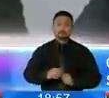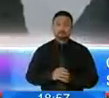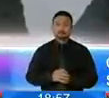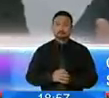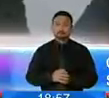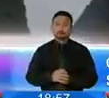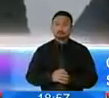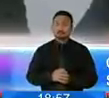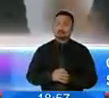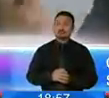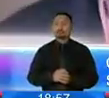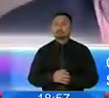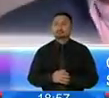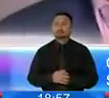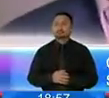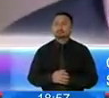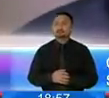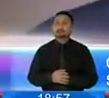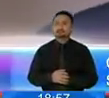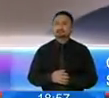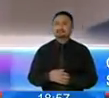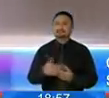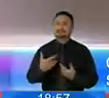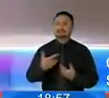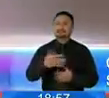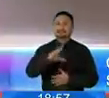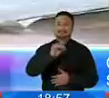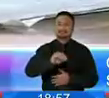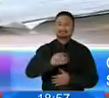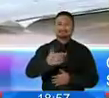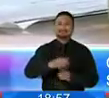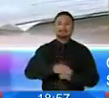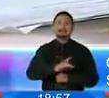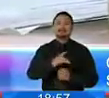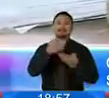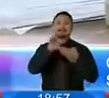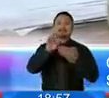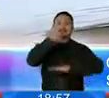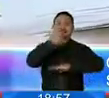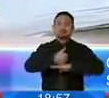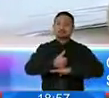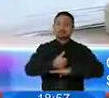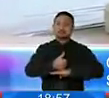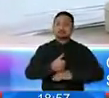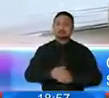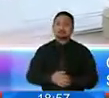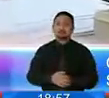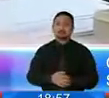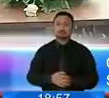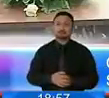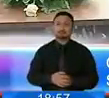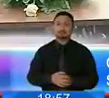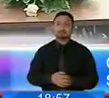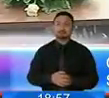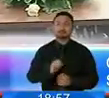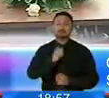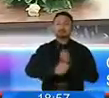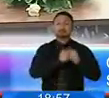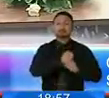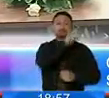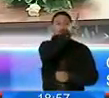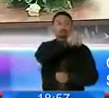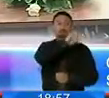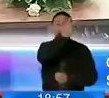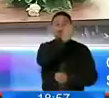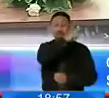de los notificados con el inicio de una auditoría integral al manejo de la deuda pública interna y externa entre los años 2012